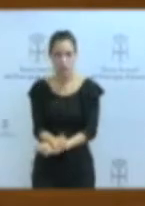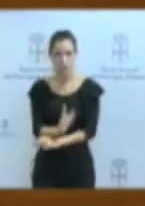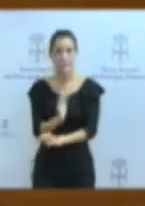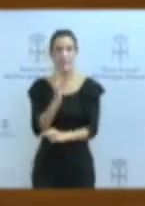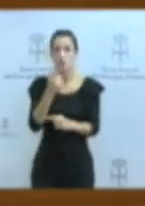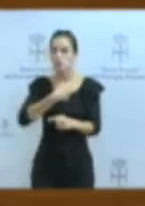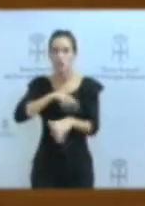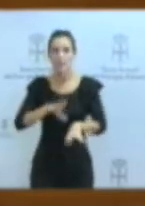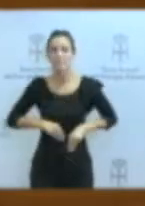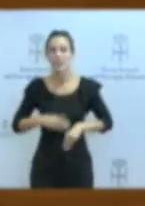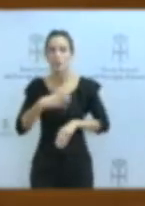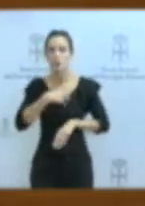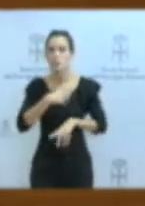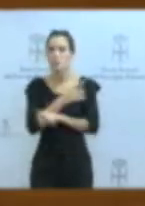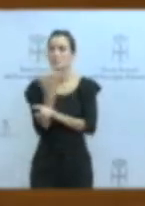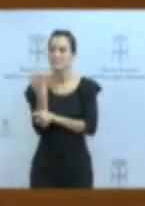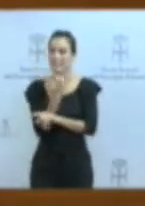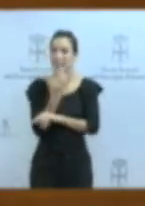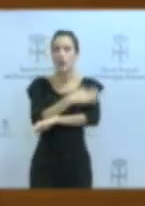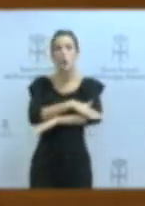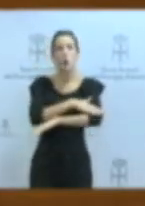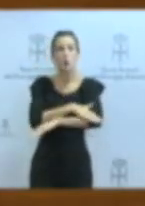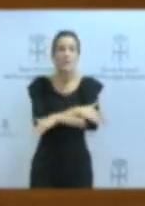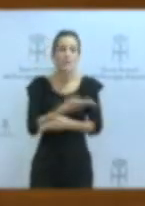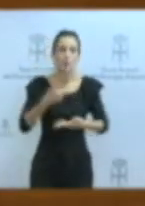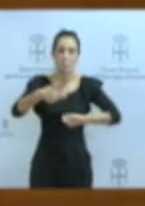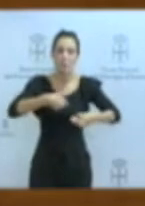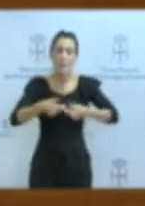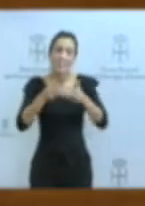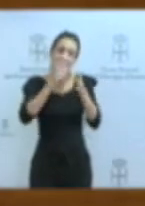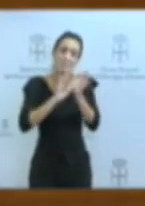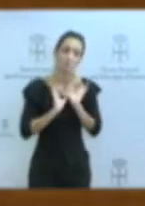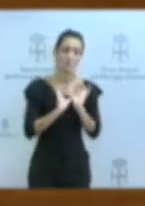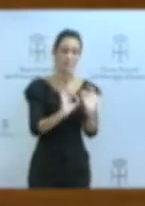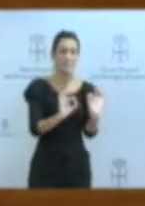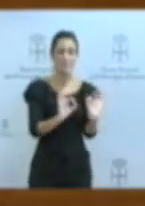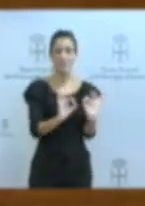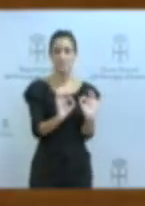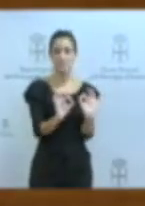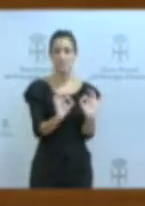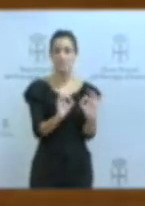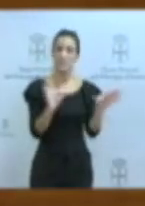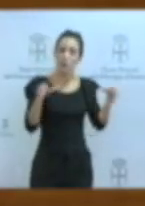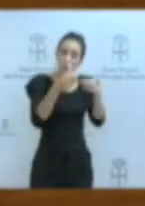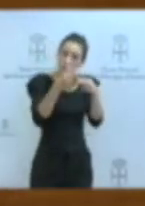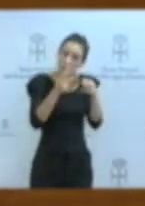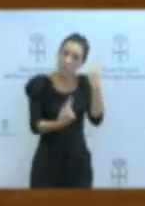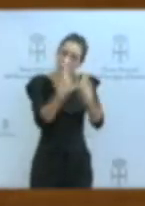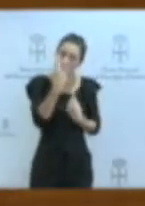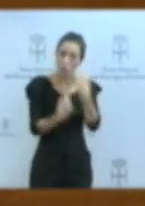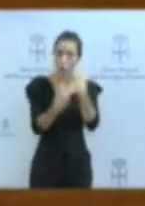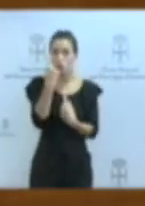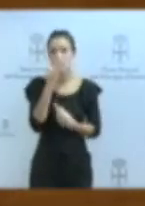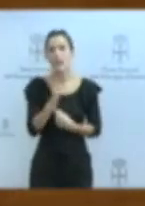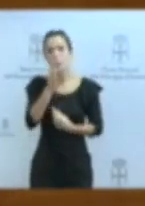de determinados grupos exclusivamente. Y, sobre todo, lo que es una vergüenza es que ustedes no faciliten la vida a quienes sus